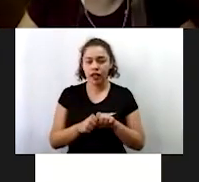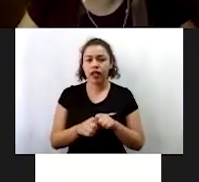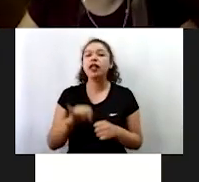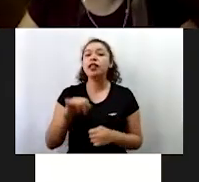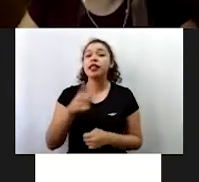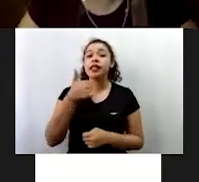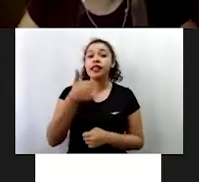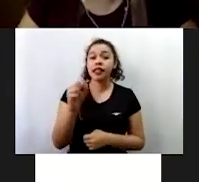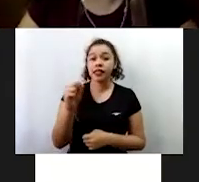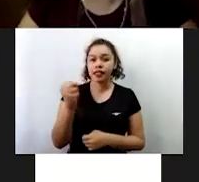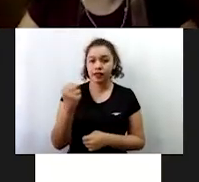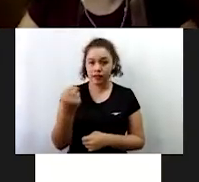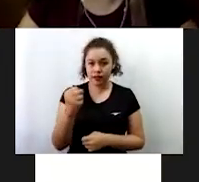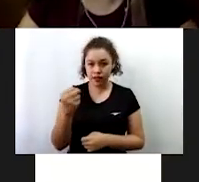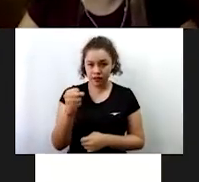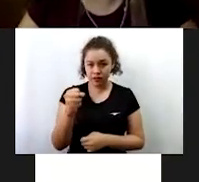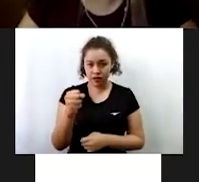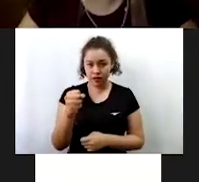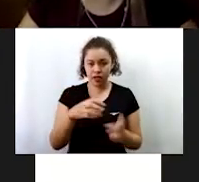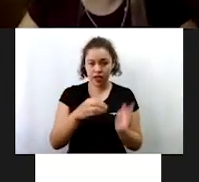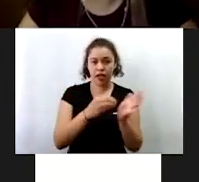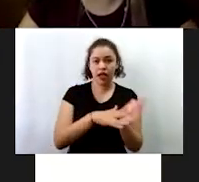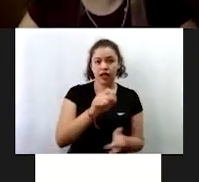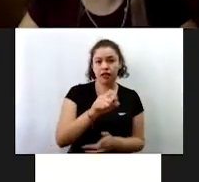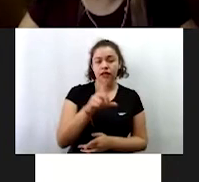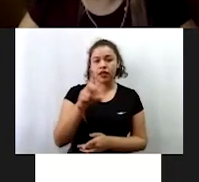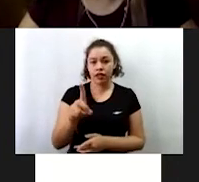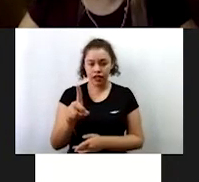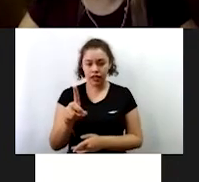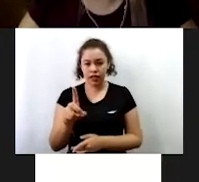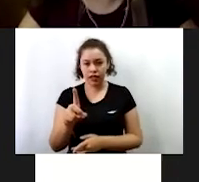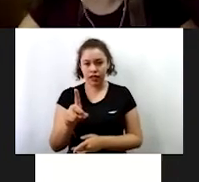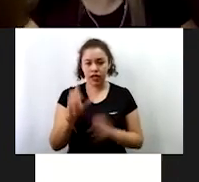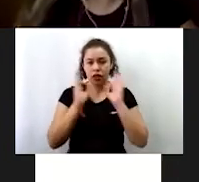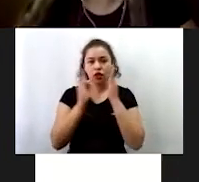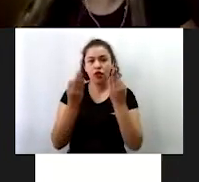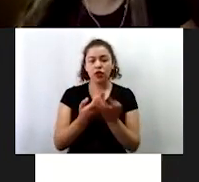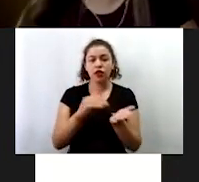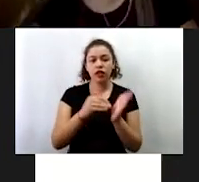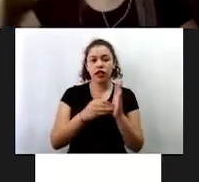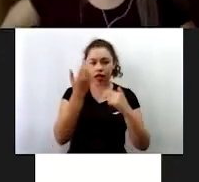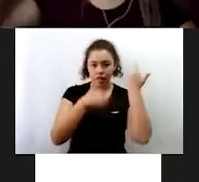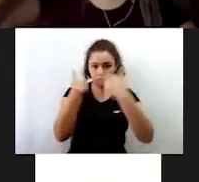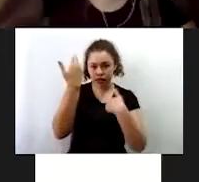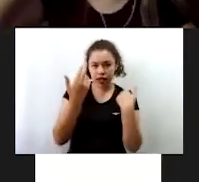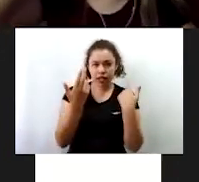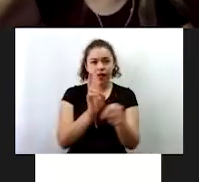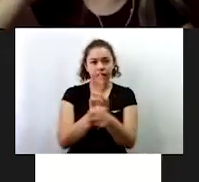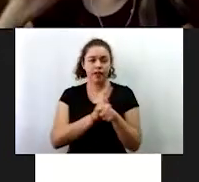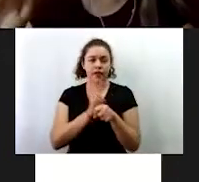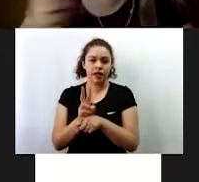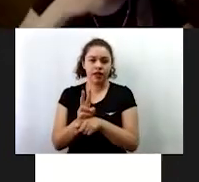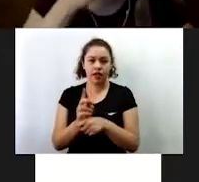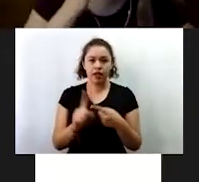de septiembre, que sería Agenda 2030, mecanismos de revisión y monitoreo. Sí. ¿Y también